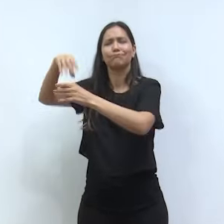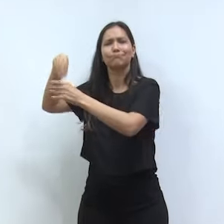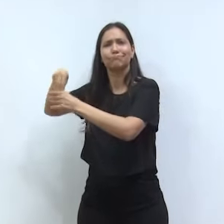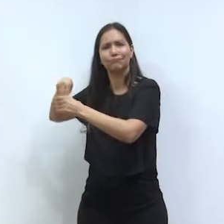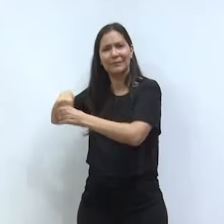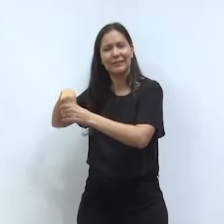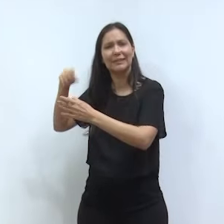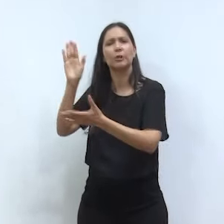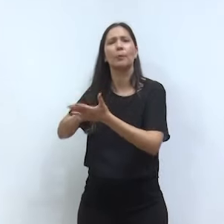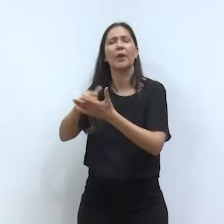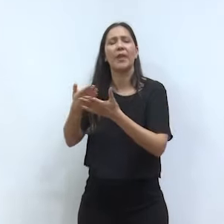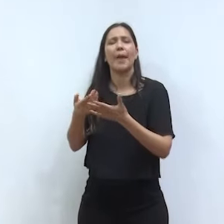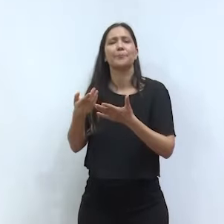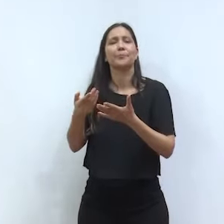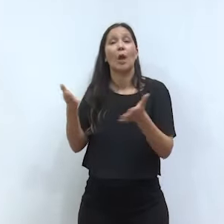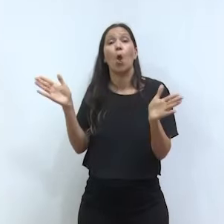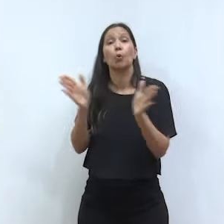a